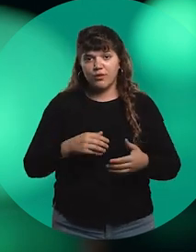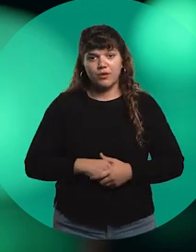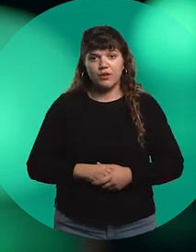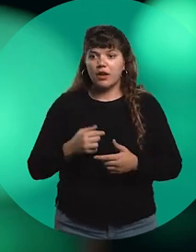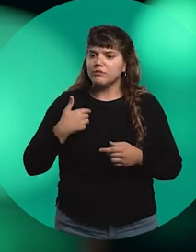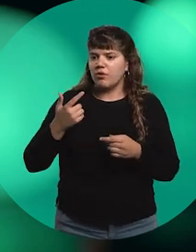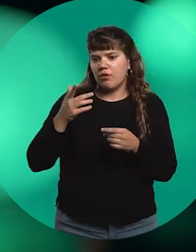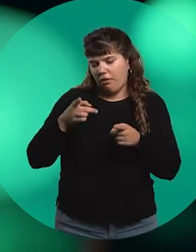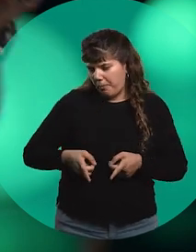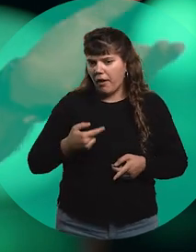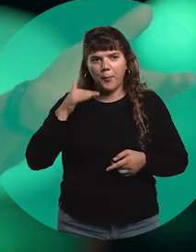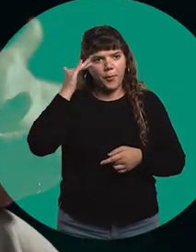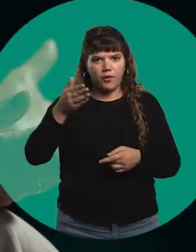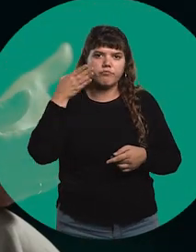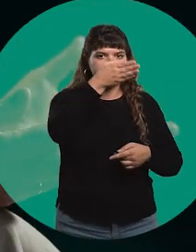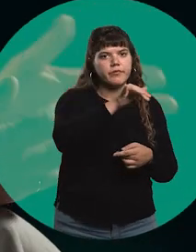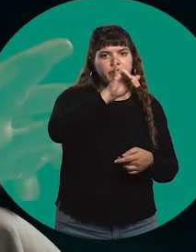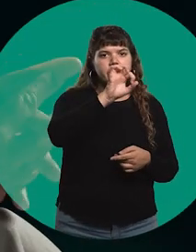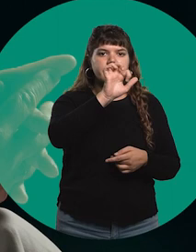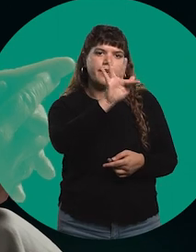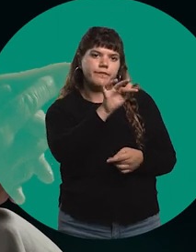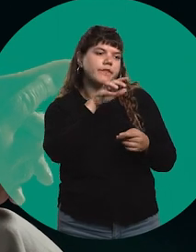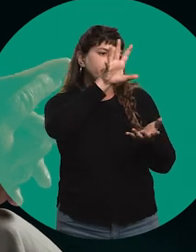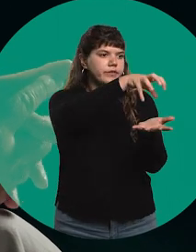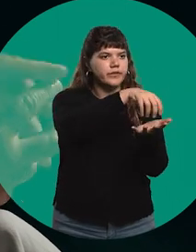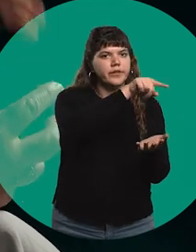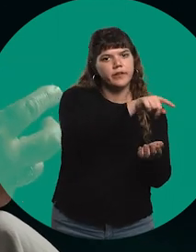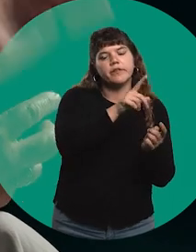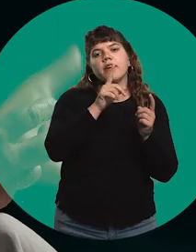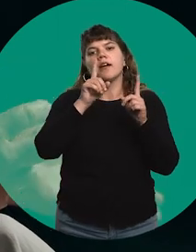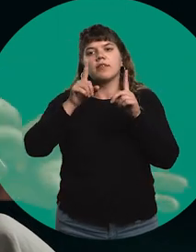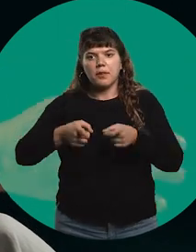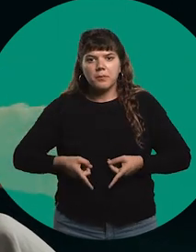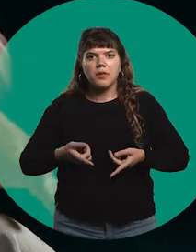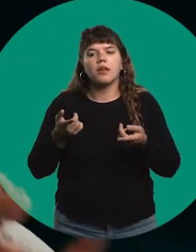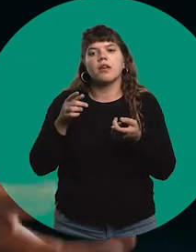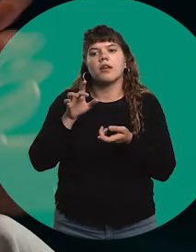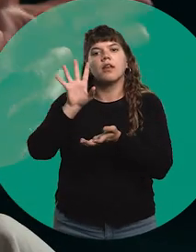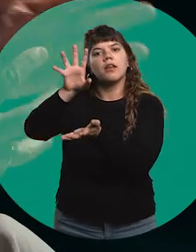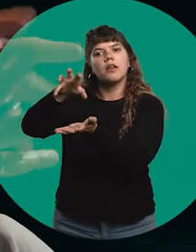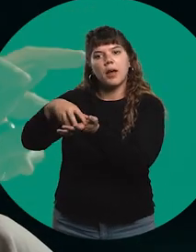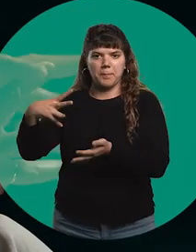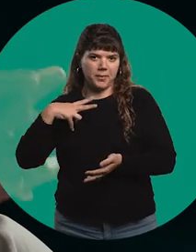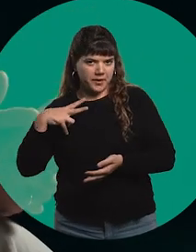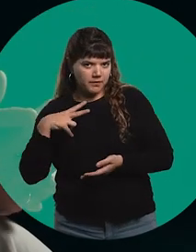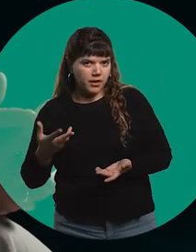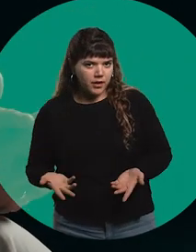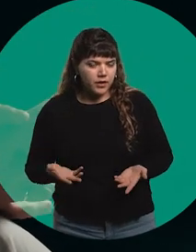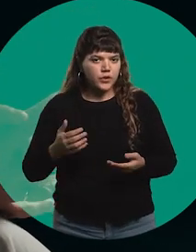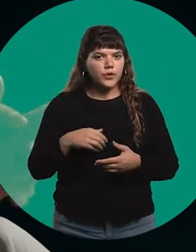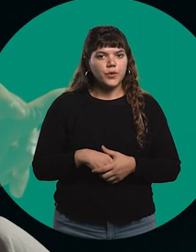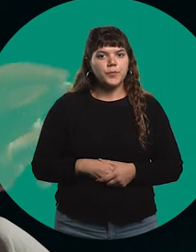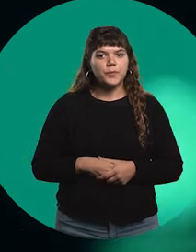profesor de los institutos de educación física, tanto del ISEF como de los privados.